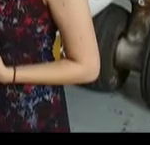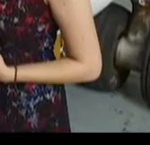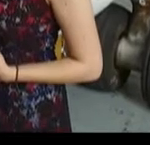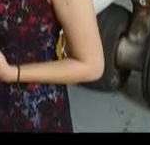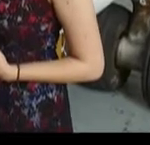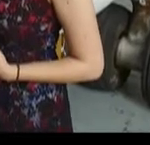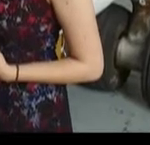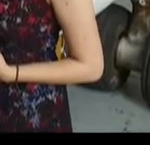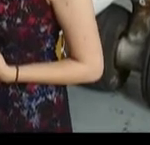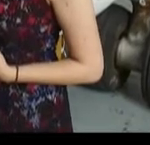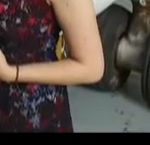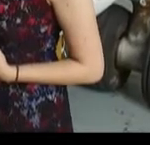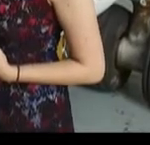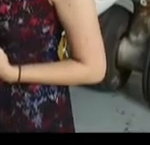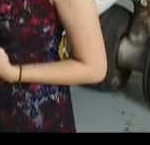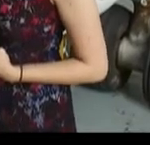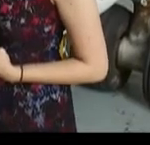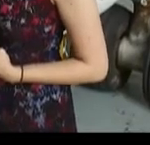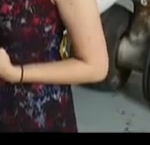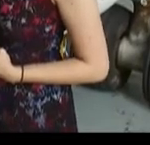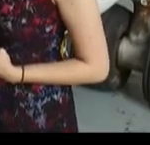estamos trabajando, ojalá y